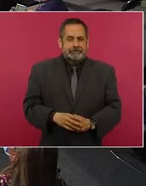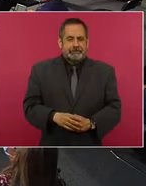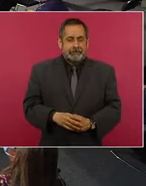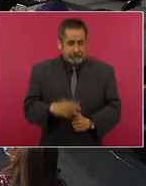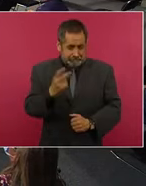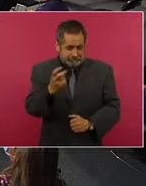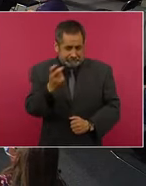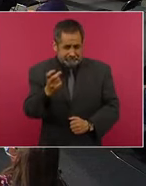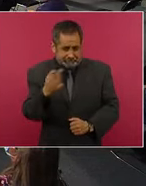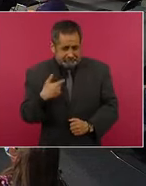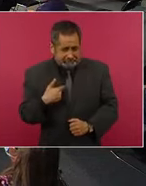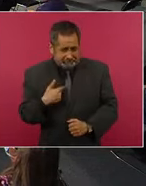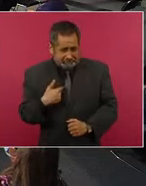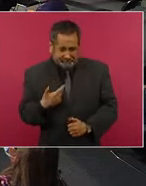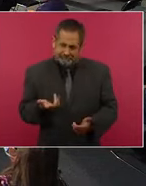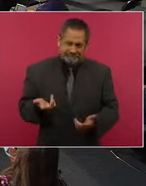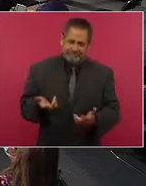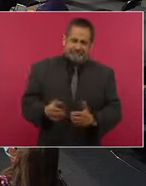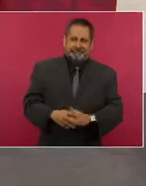¿Para eso?